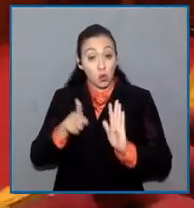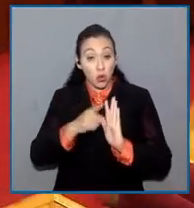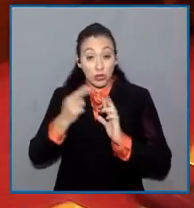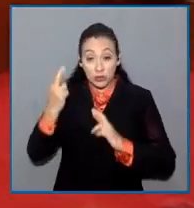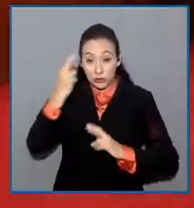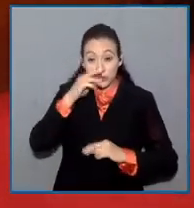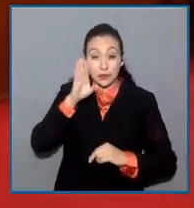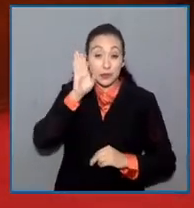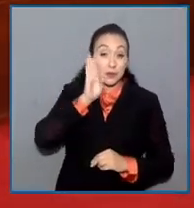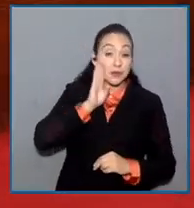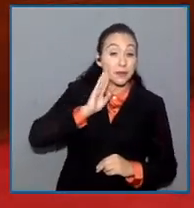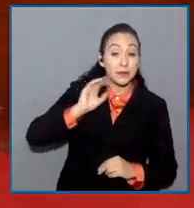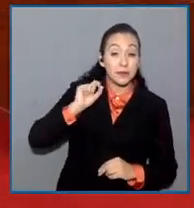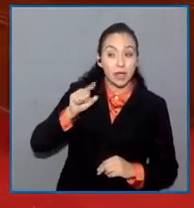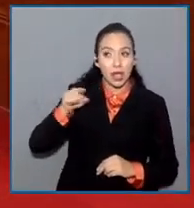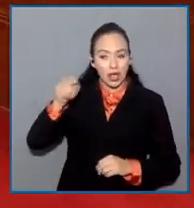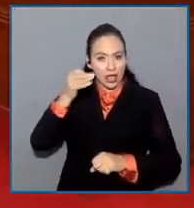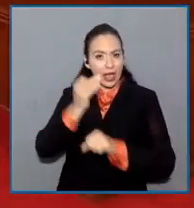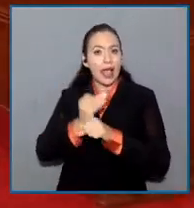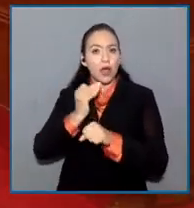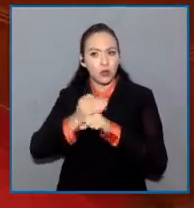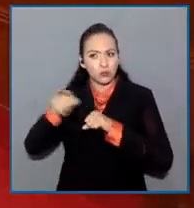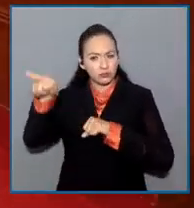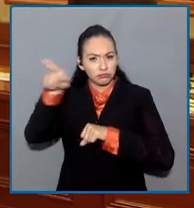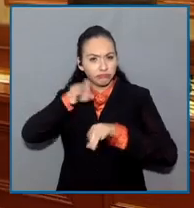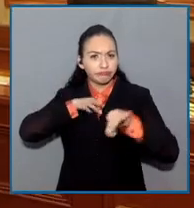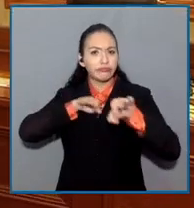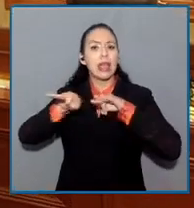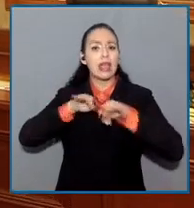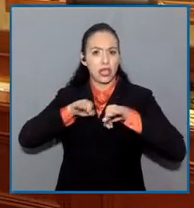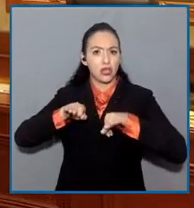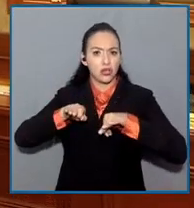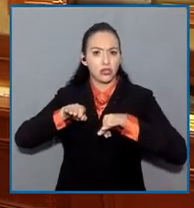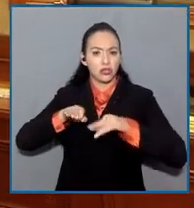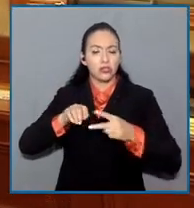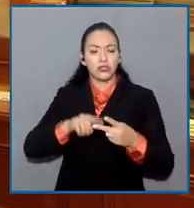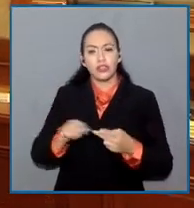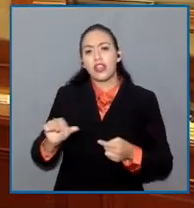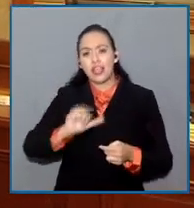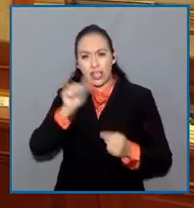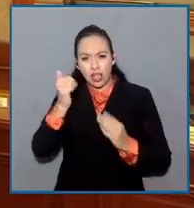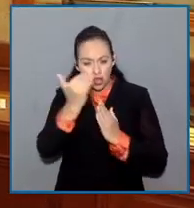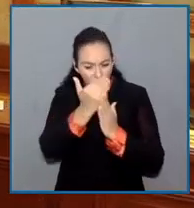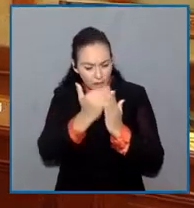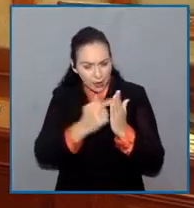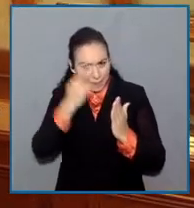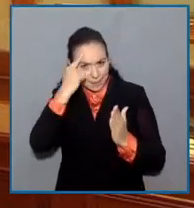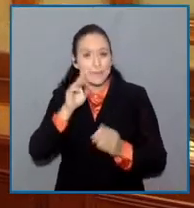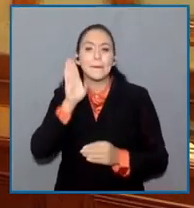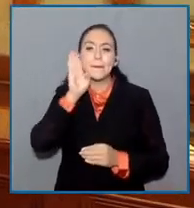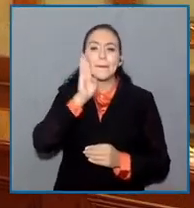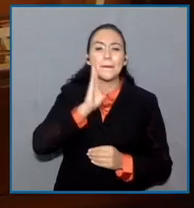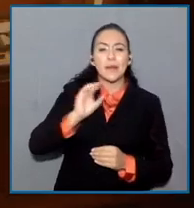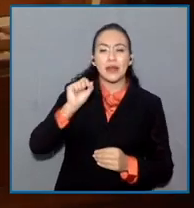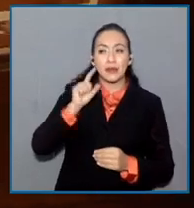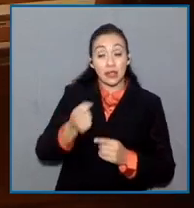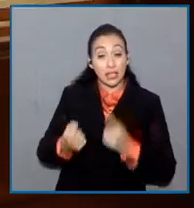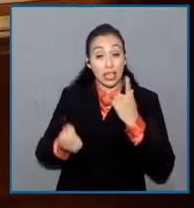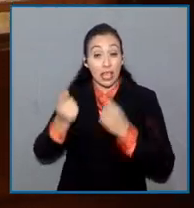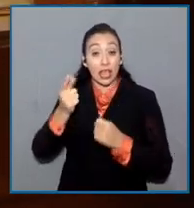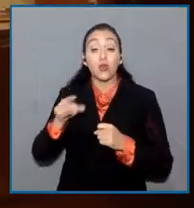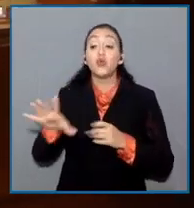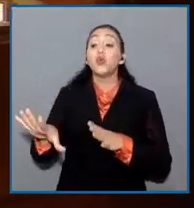que ocupan actualmente el cargo, ni del régimen aplicable a las ministras y a los ministros que serán electos mediante el